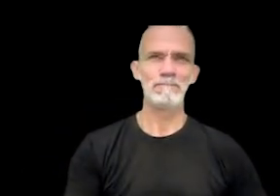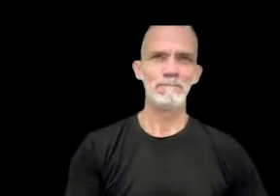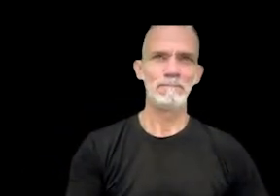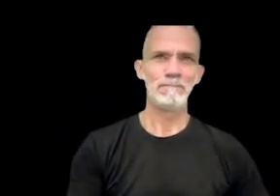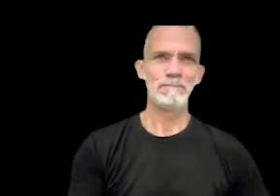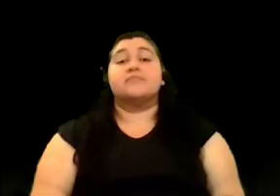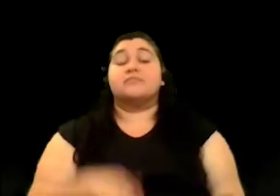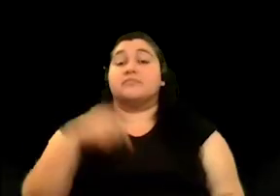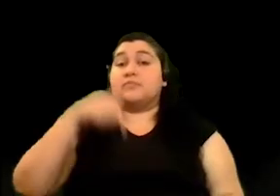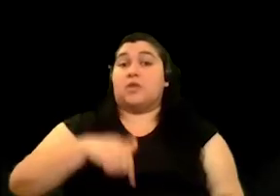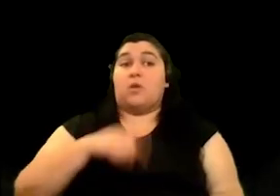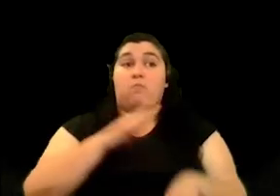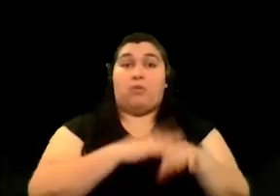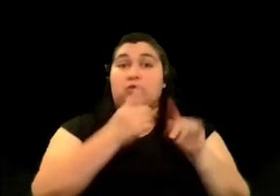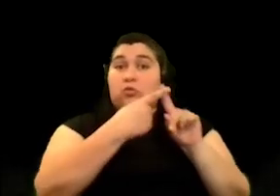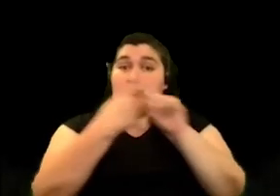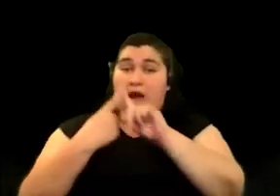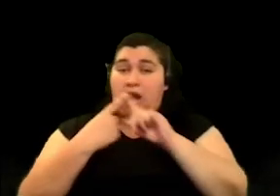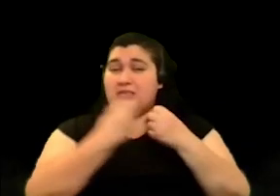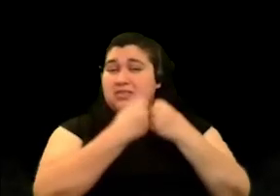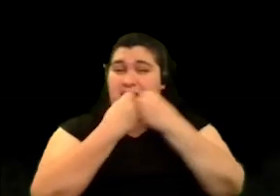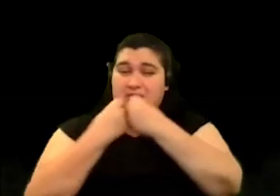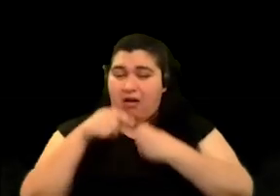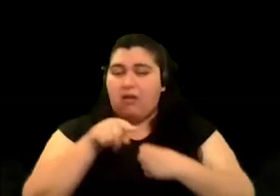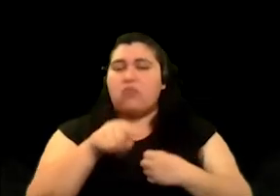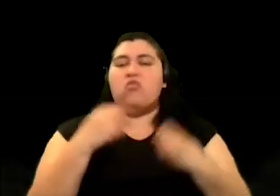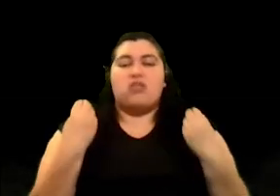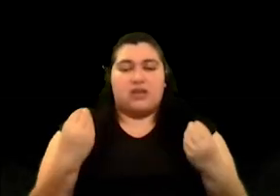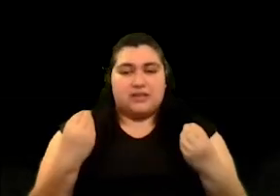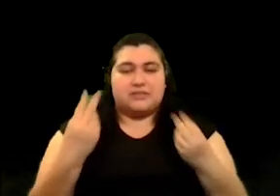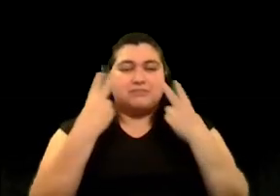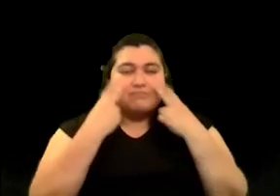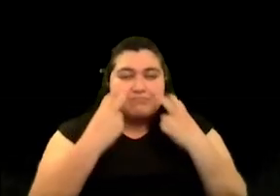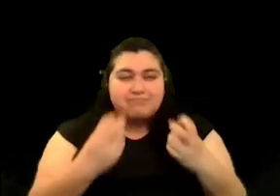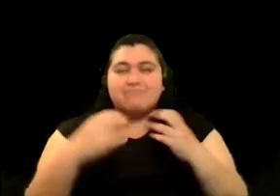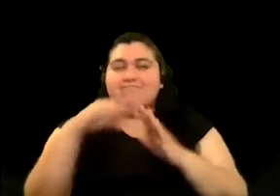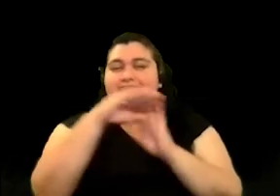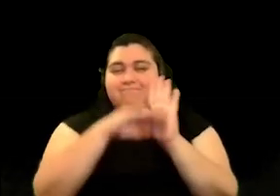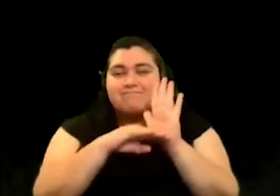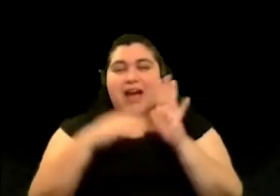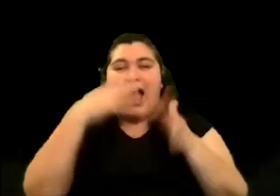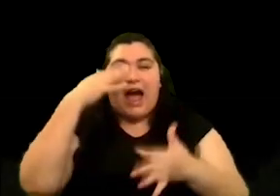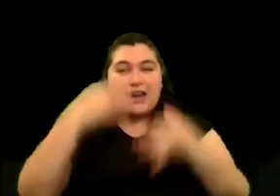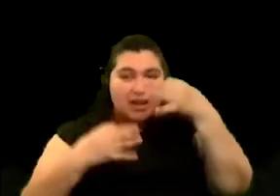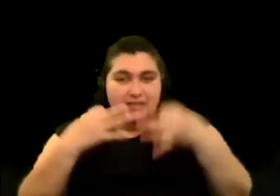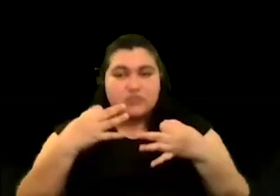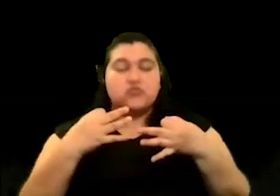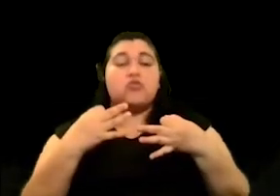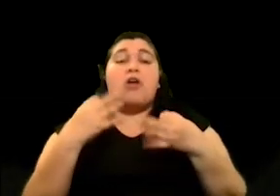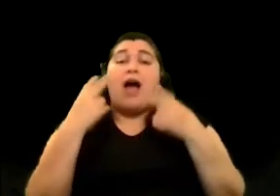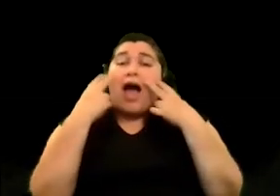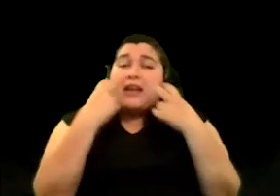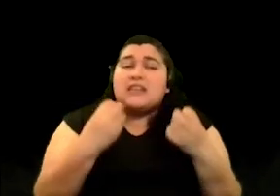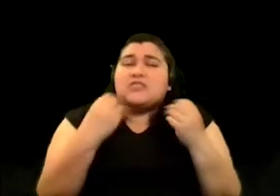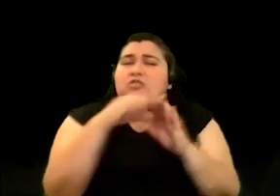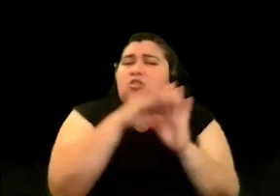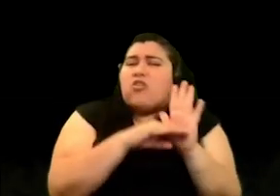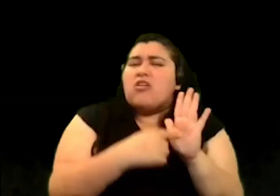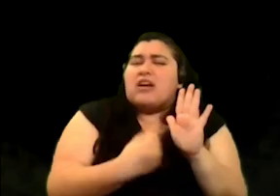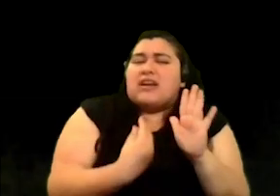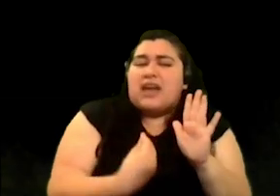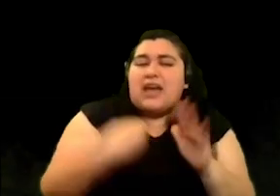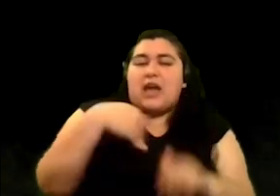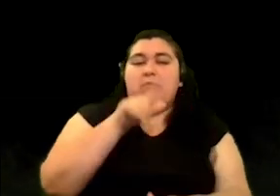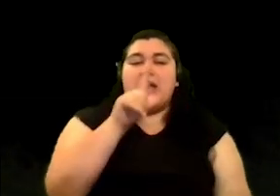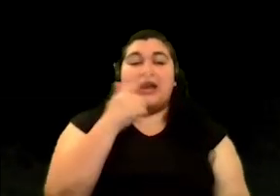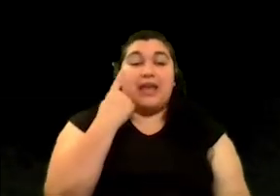los tratados va a ser, reviso el tratado, reviso qué pasó con el